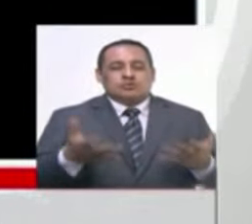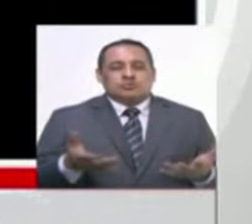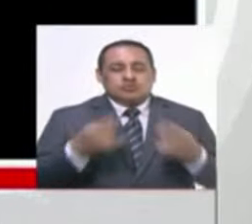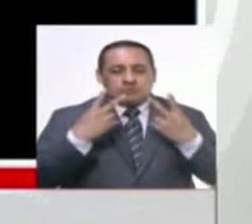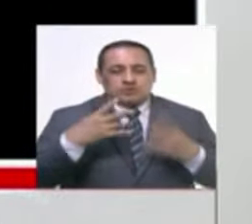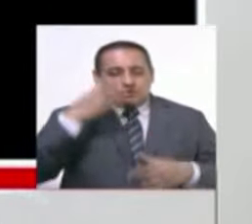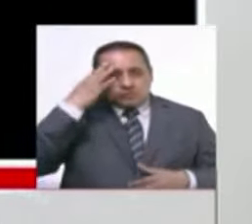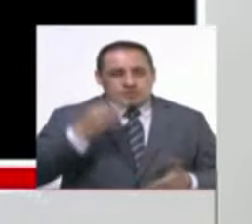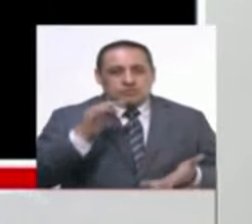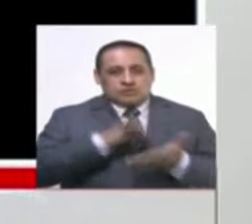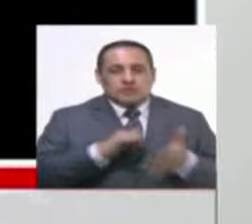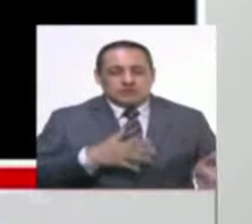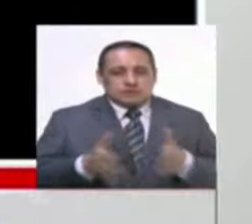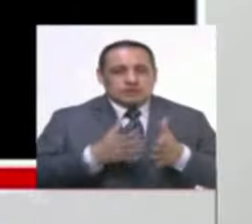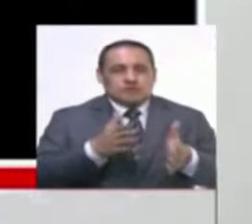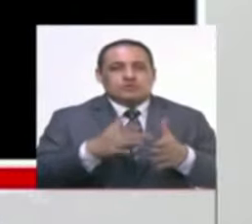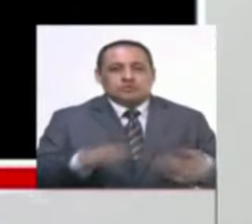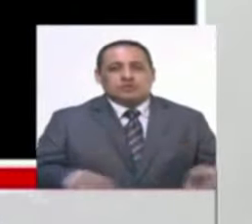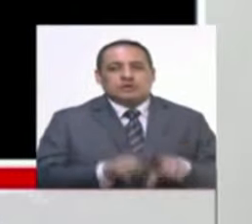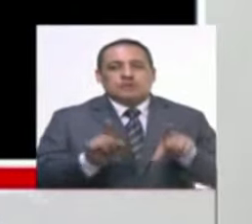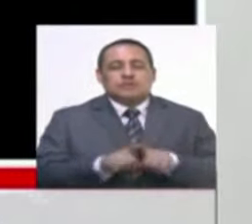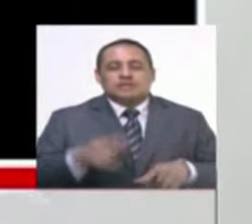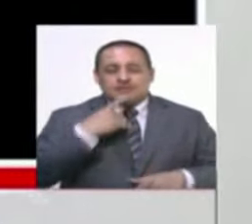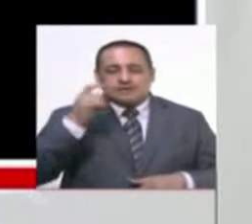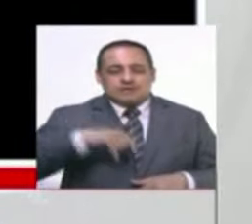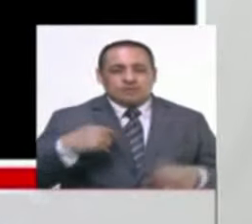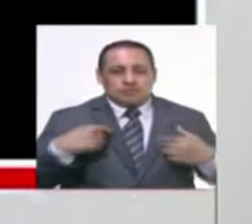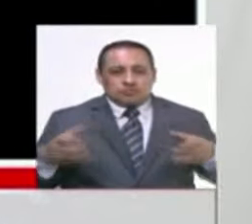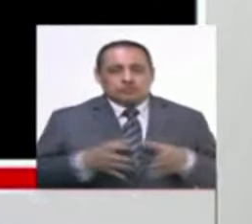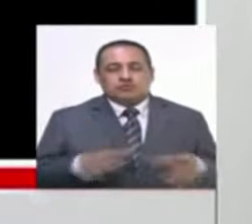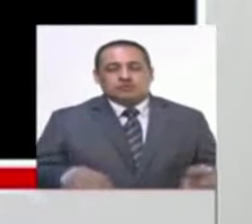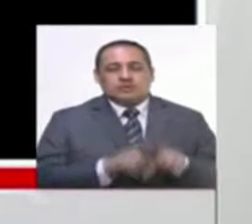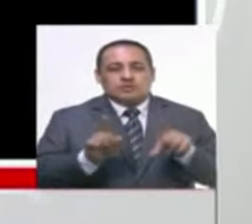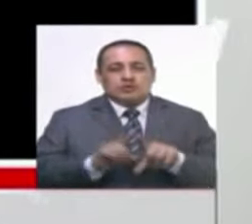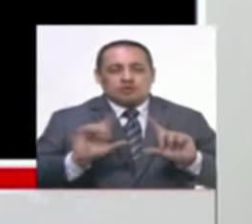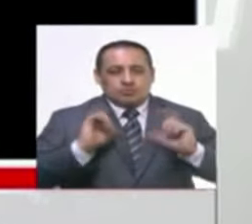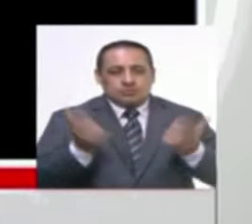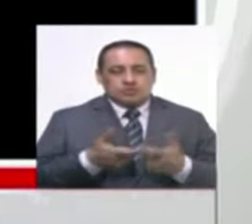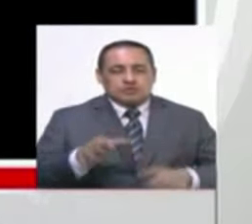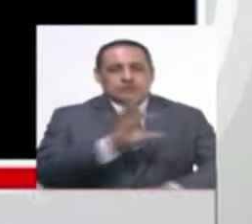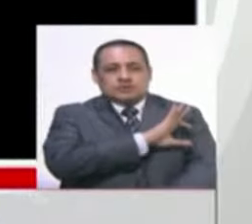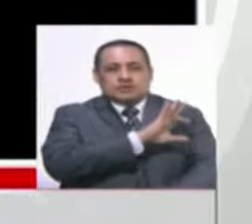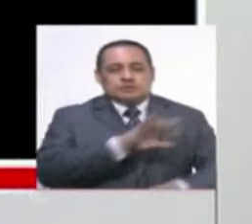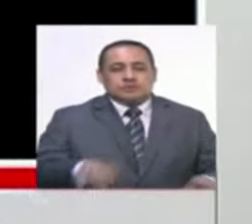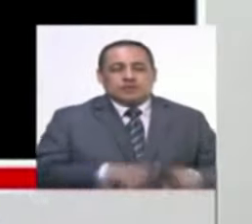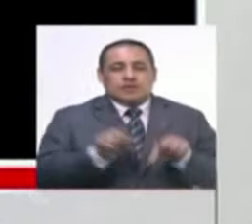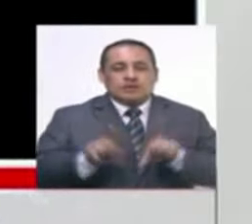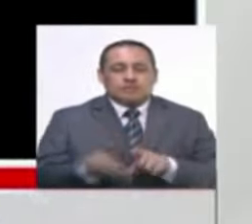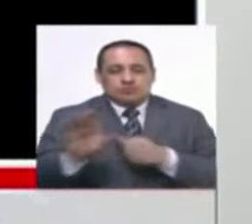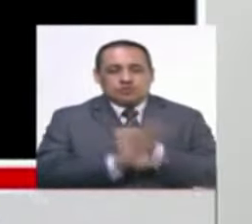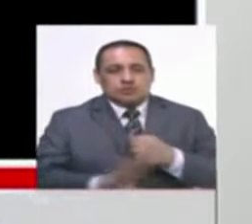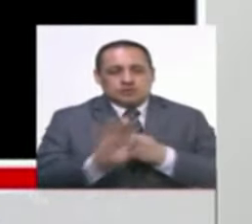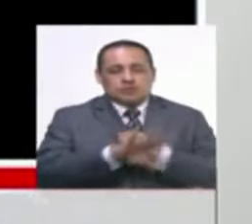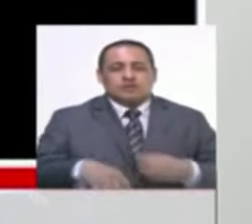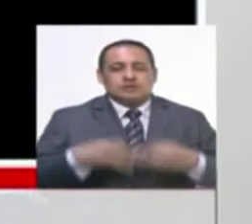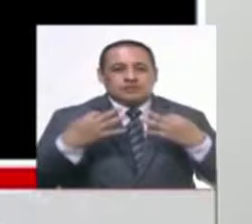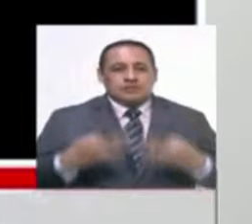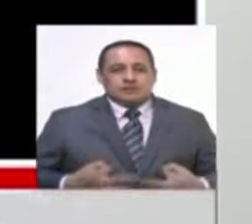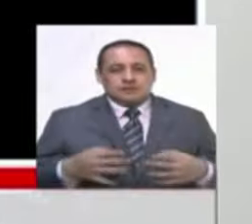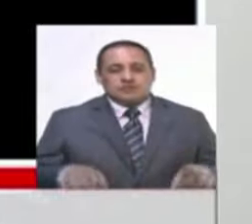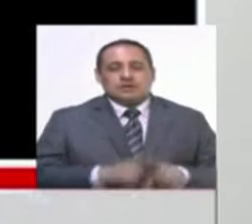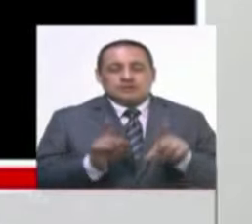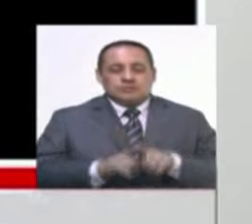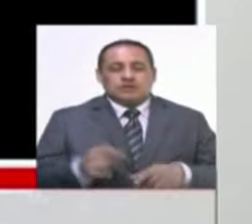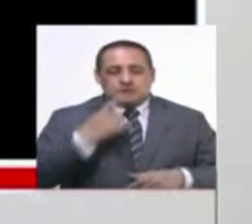y creo que en ese sentido nos corresponde a nosotros como Comisión de Fiscalización proteger la integridad de